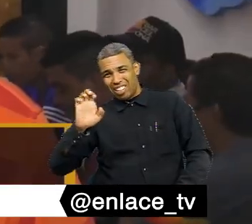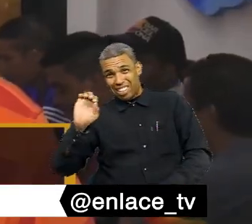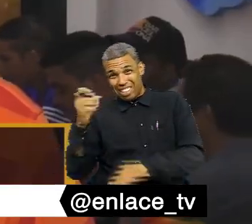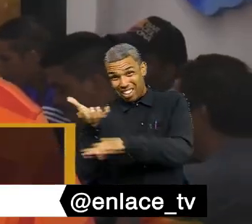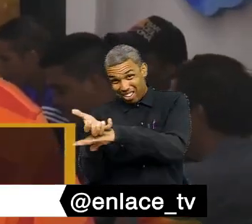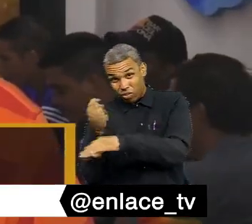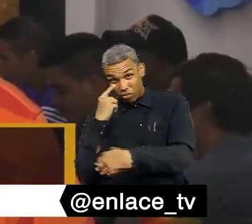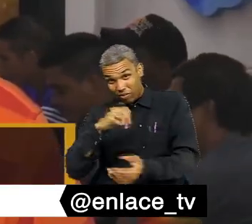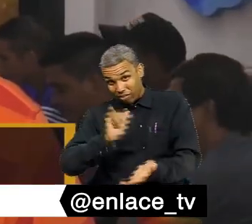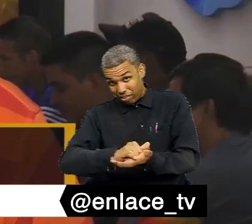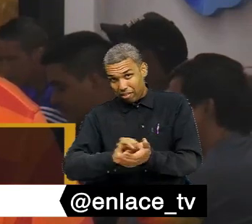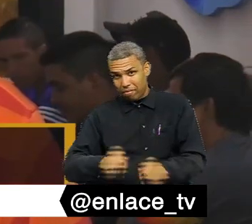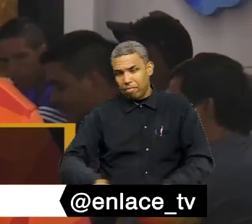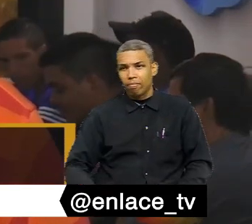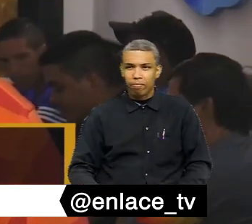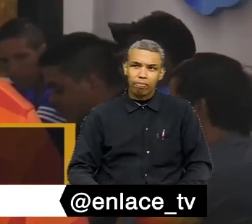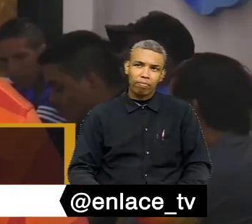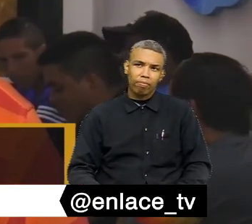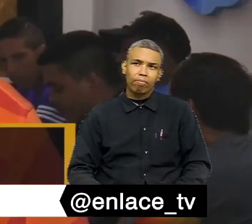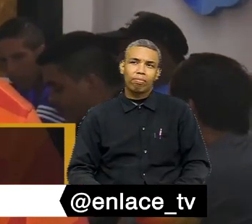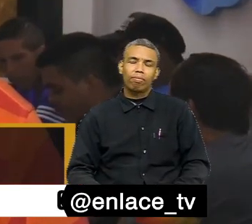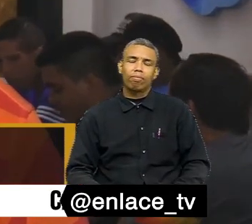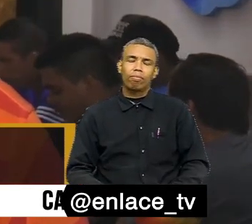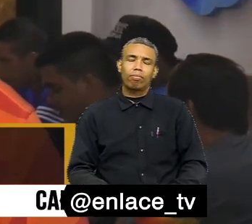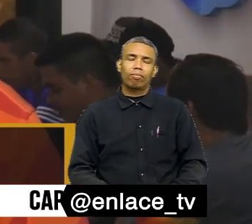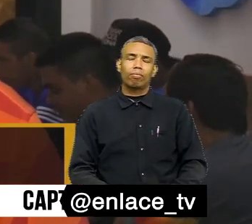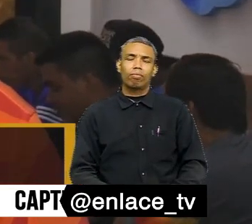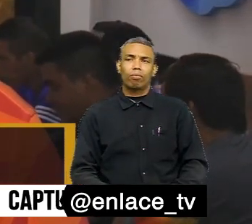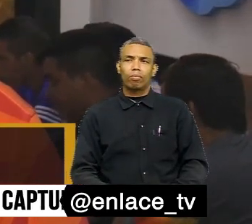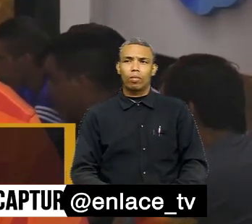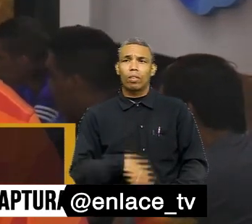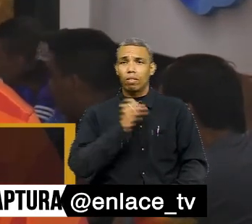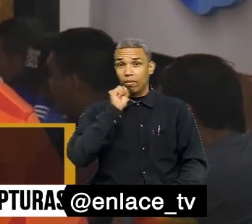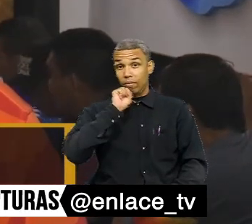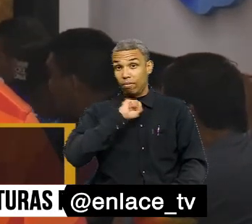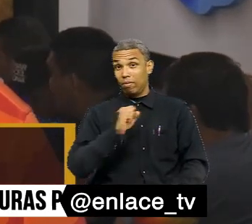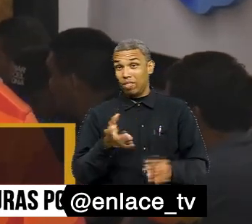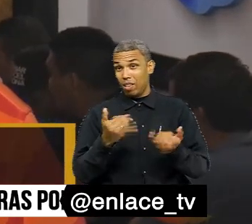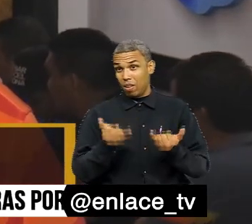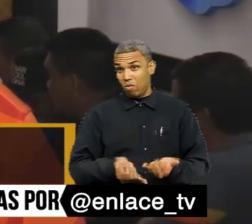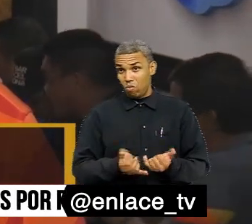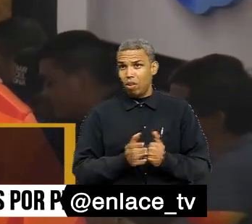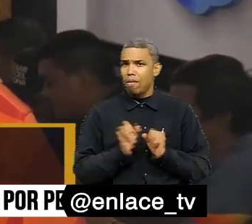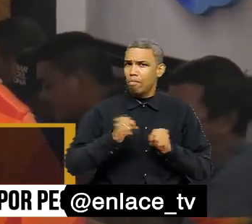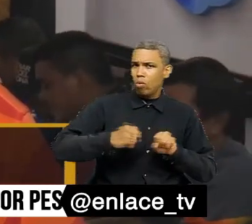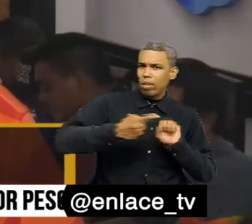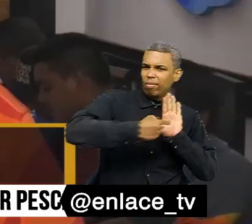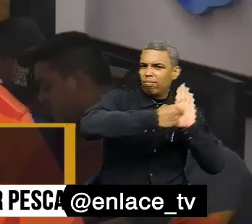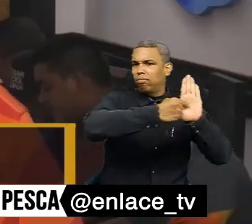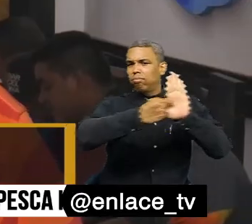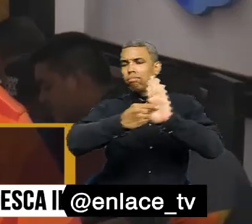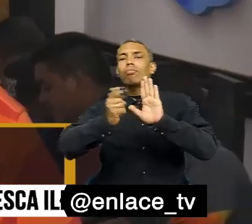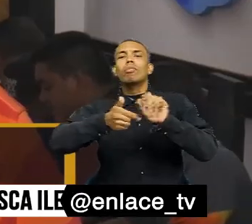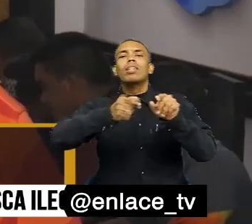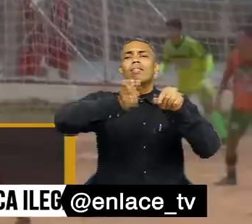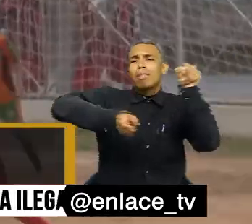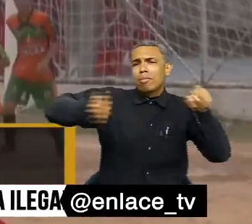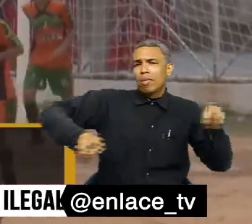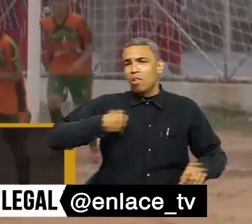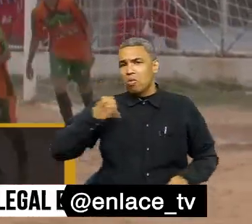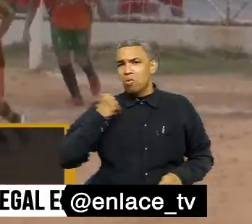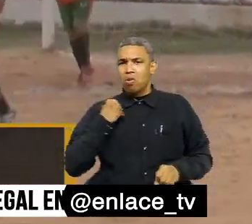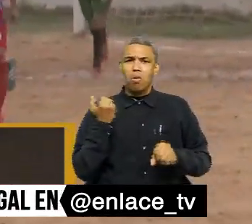hace rato no muestra jugadores, y pienso que Barranca Bermeja en estos momentos es el que tiene la mayor posibilidad de mostrar a los jugadores si se le brindan las oportunidades que verdaderamente